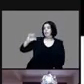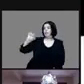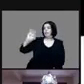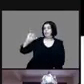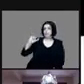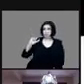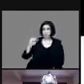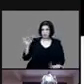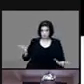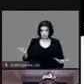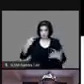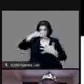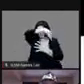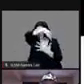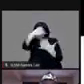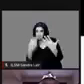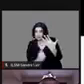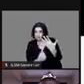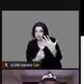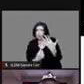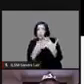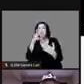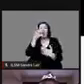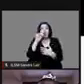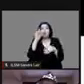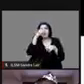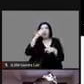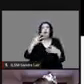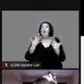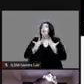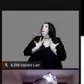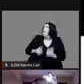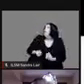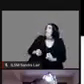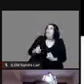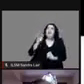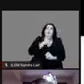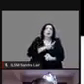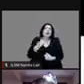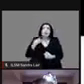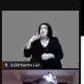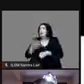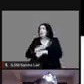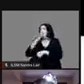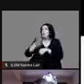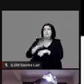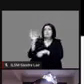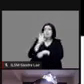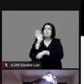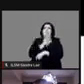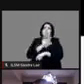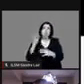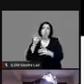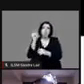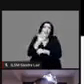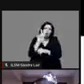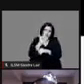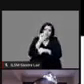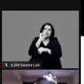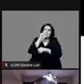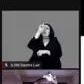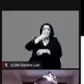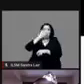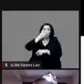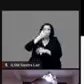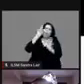con el ensayo no los queremos digamos espantar no los vamos a calificar si les vamos a hacer observaciones por supuesto pero lo que